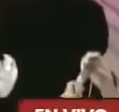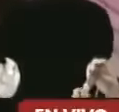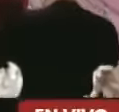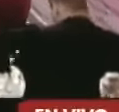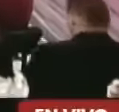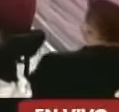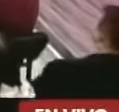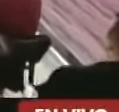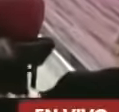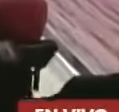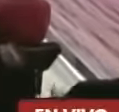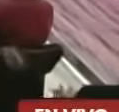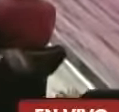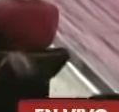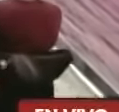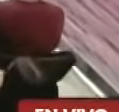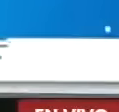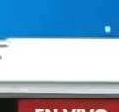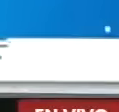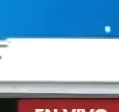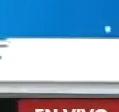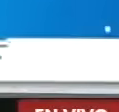Con Maduro más matiné.